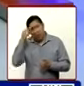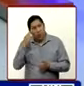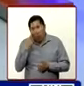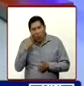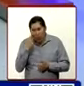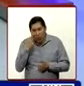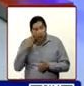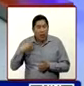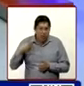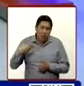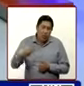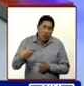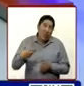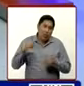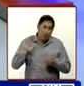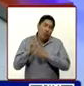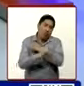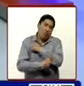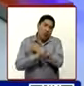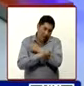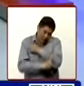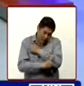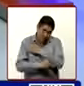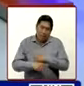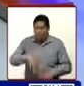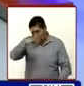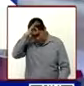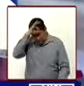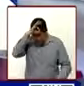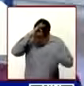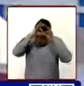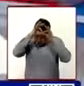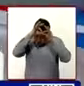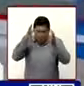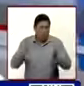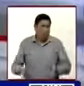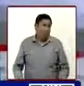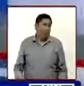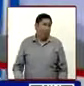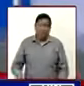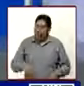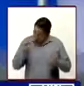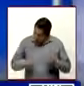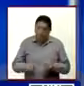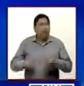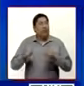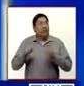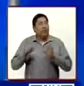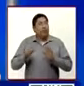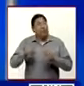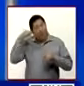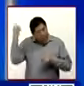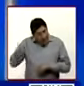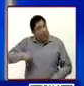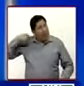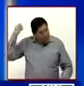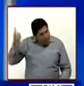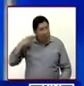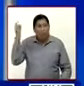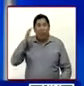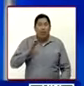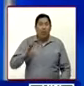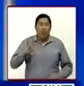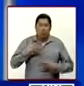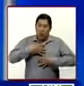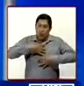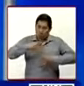no conoce, exacto, la historia de su país es un ignorante. Y se tiene de lo que empezar por eso. Sí, yo comparto. Y también siempre, siempre gustan